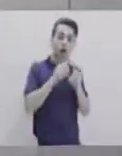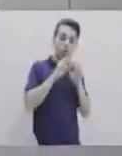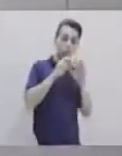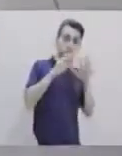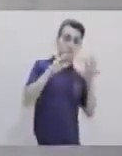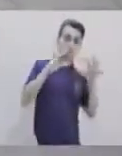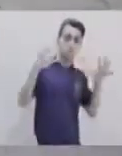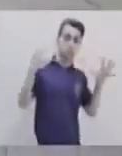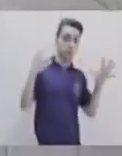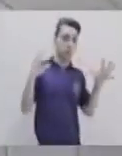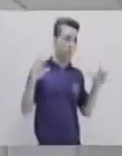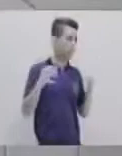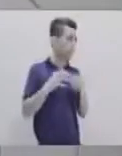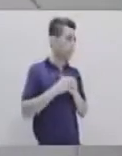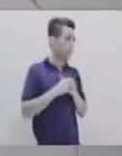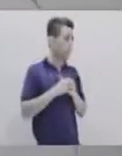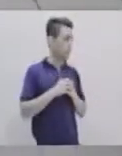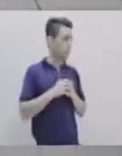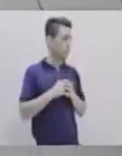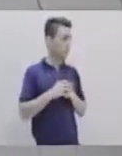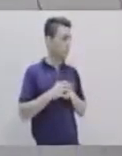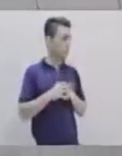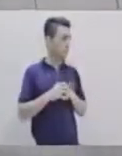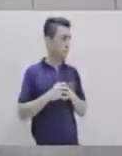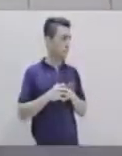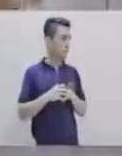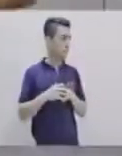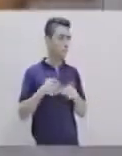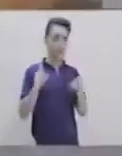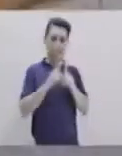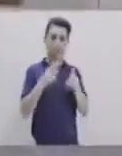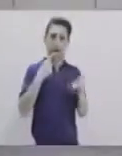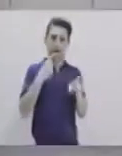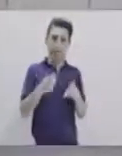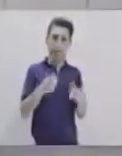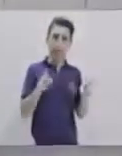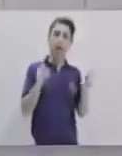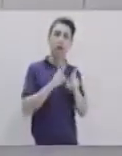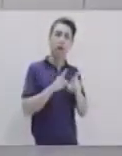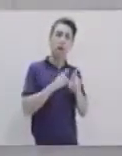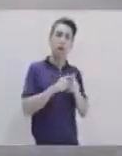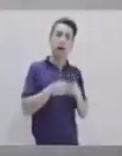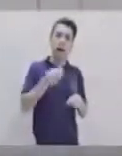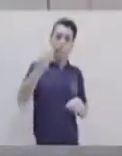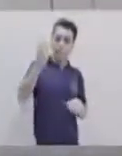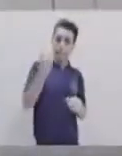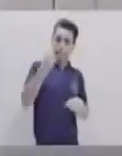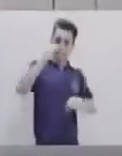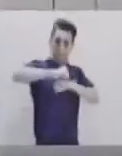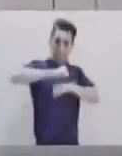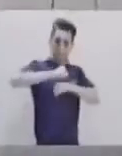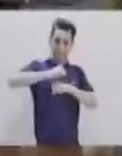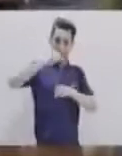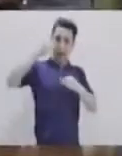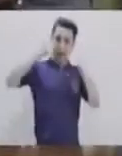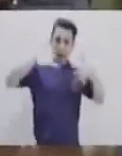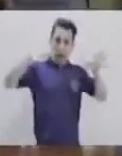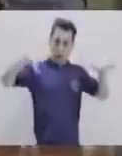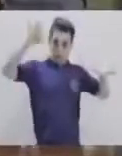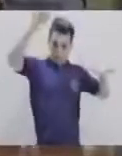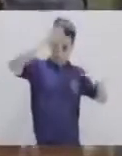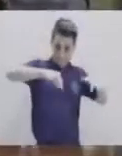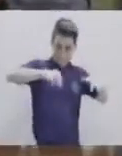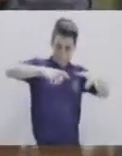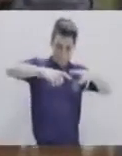viaja de una forma, como les dije, más o menos como cuando se lanza una piedra en el agua, se